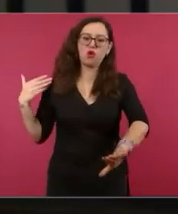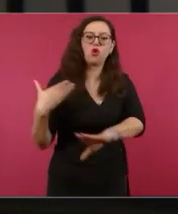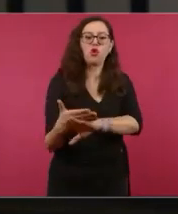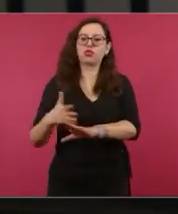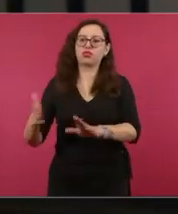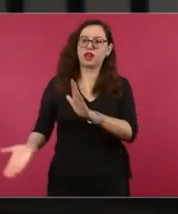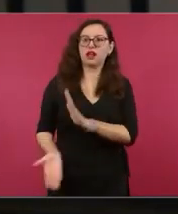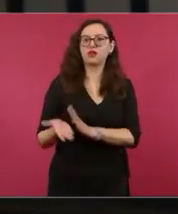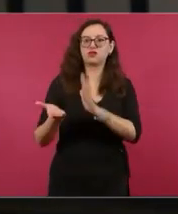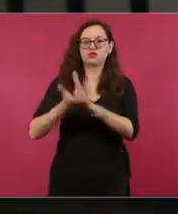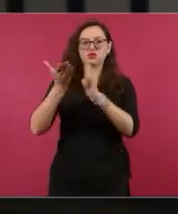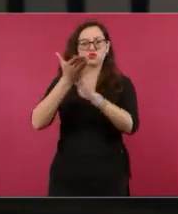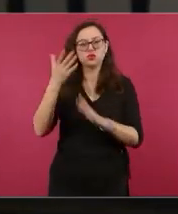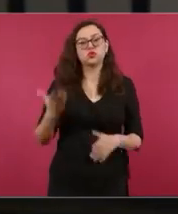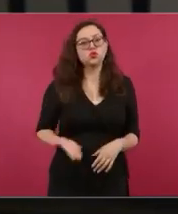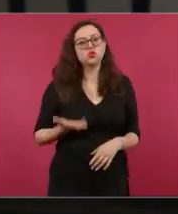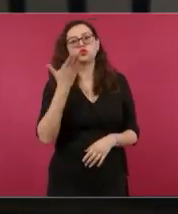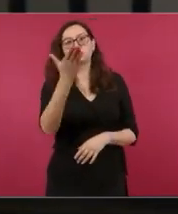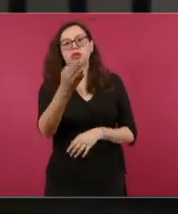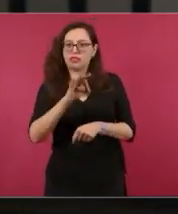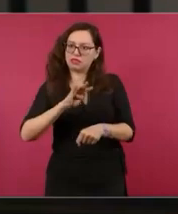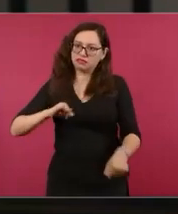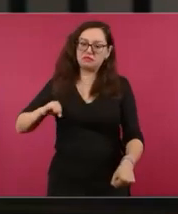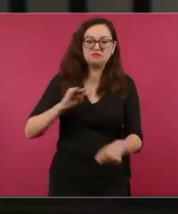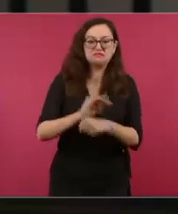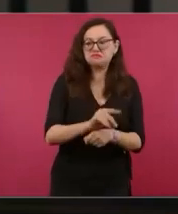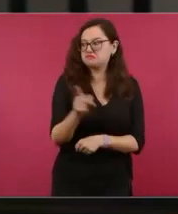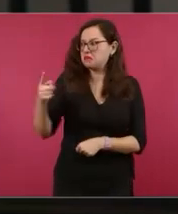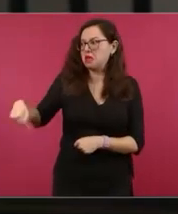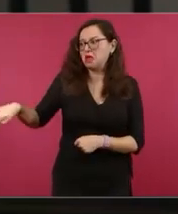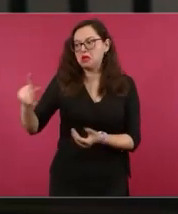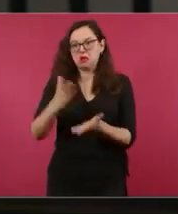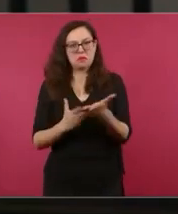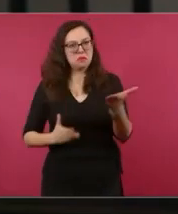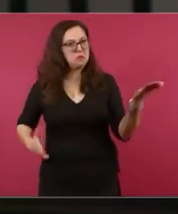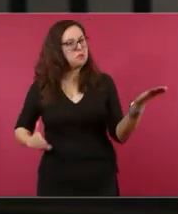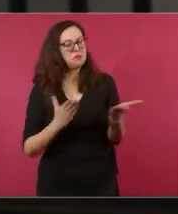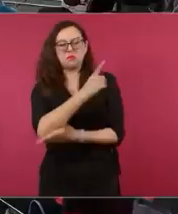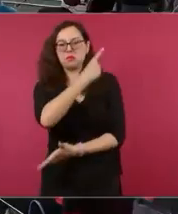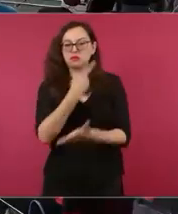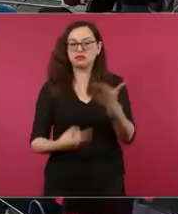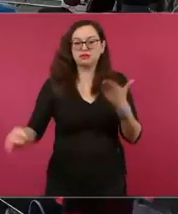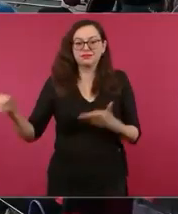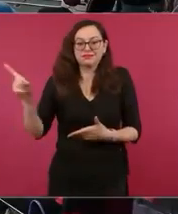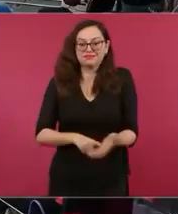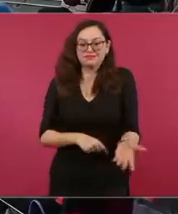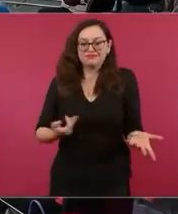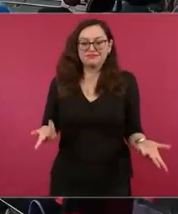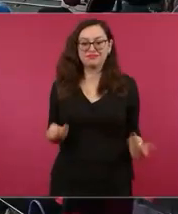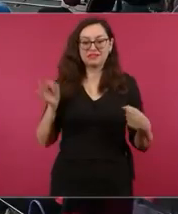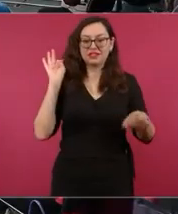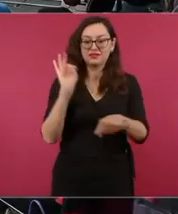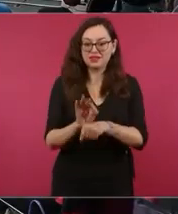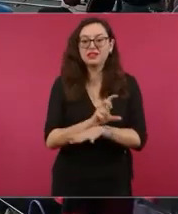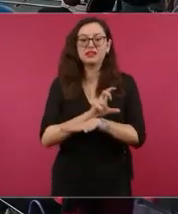esta infraestructura importante como el Tren Maya, el Aeropuerto Internacional Felipe Ángeles, la refinería Dos Bocas,